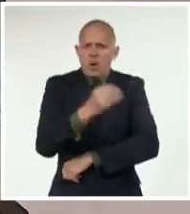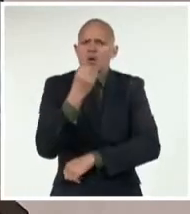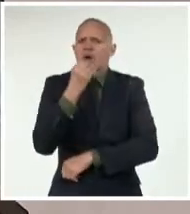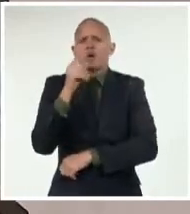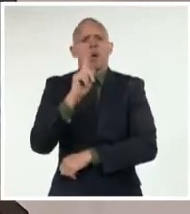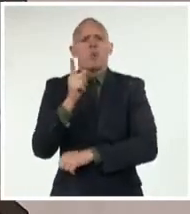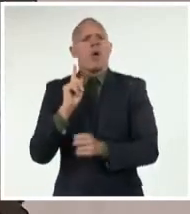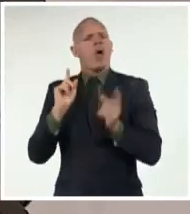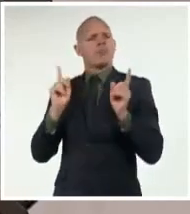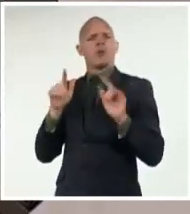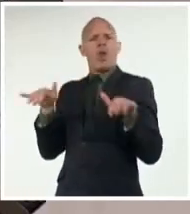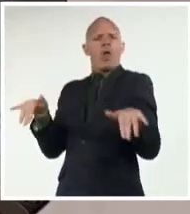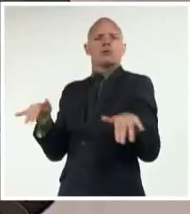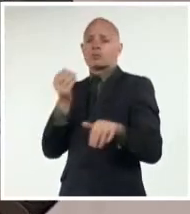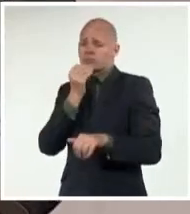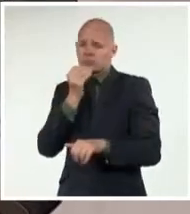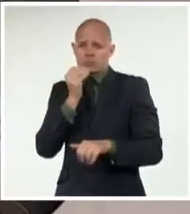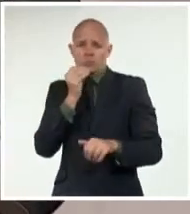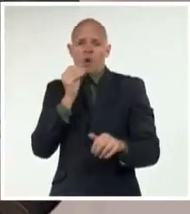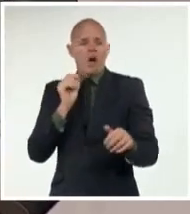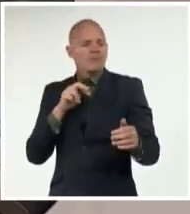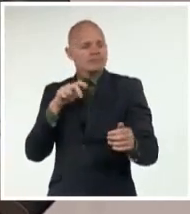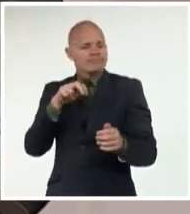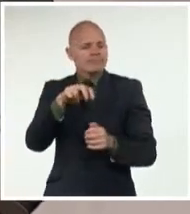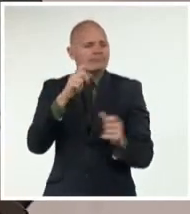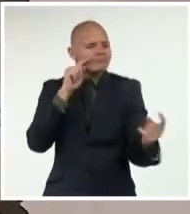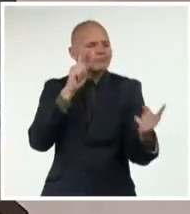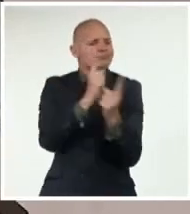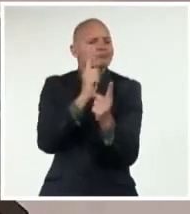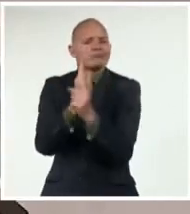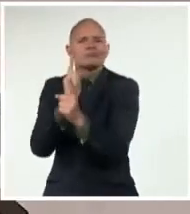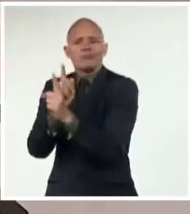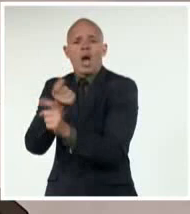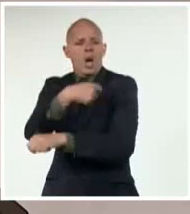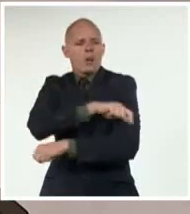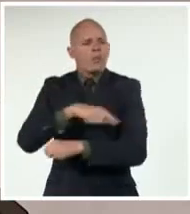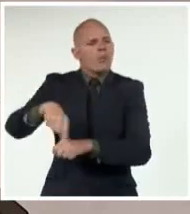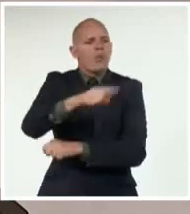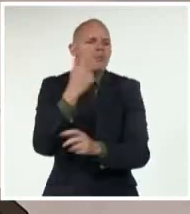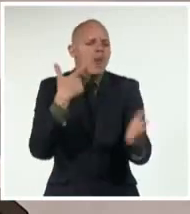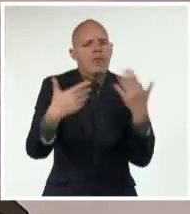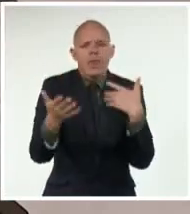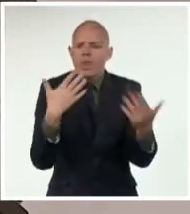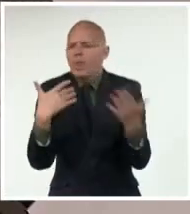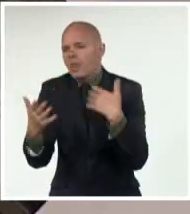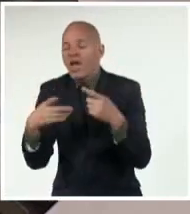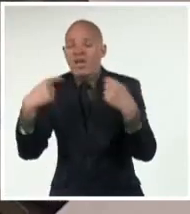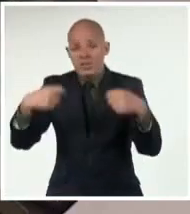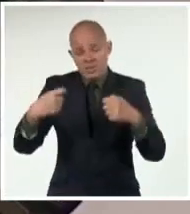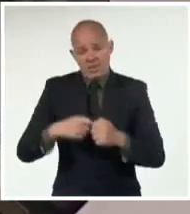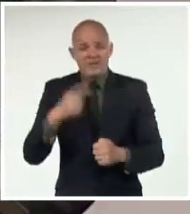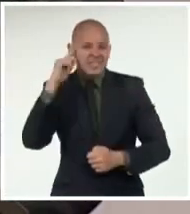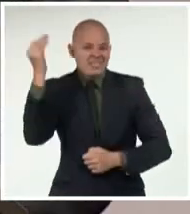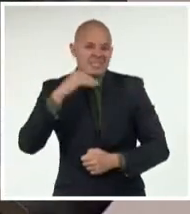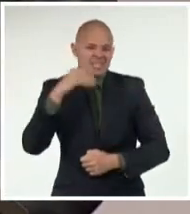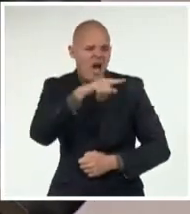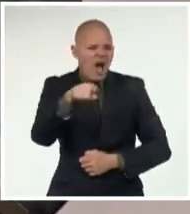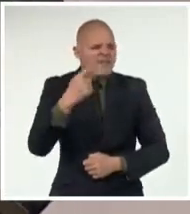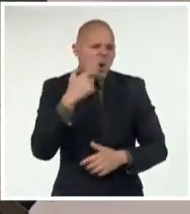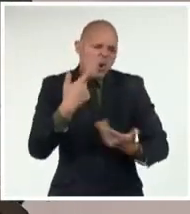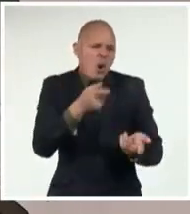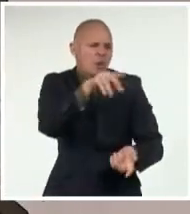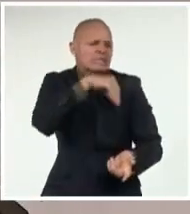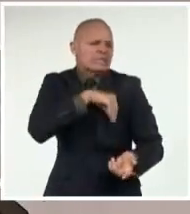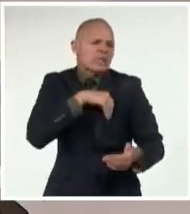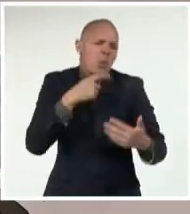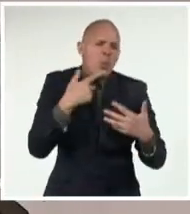con los problemas y aspiraciones del pueblo y el conocimiento profundo de los hechos, fenómenos y procesos que enfrenta